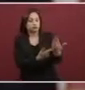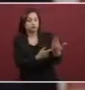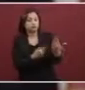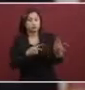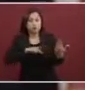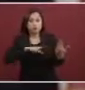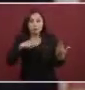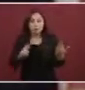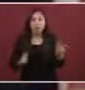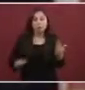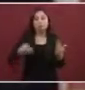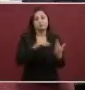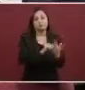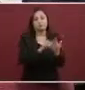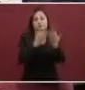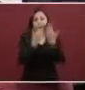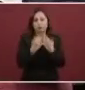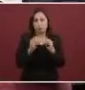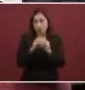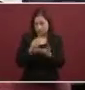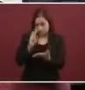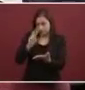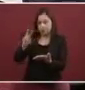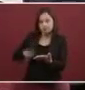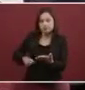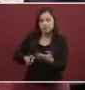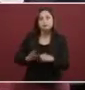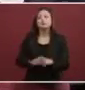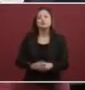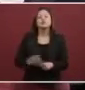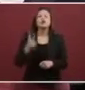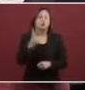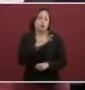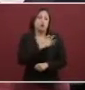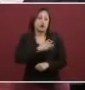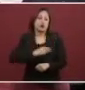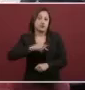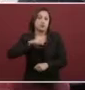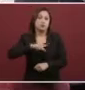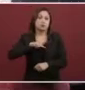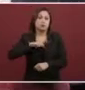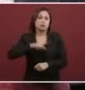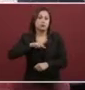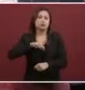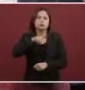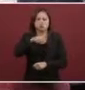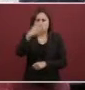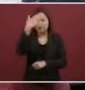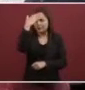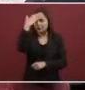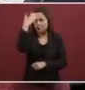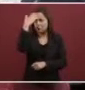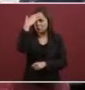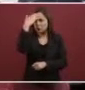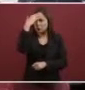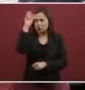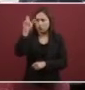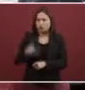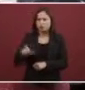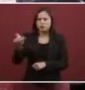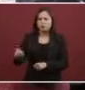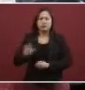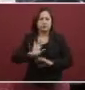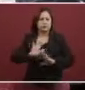ahí, ¿verdad? Solo figuran dos de mis hijos, que por cierto usted conoce muy bien y que ya caminan